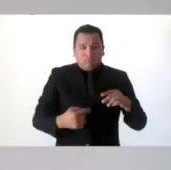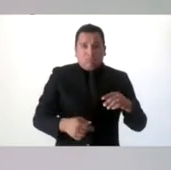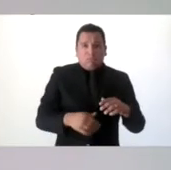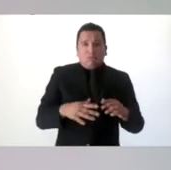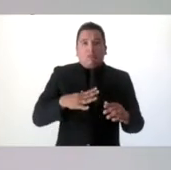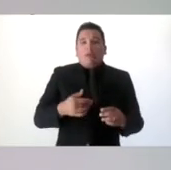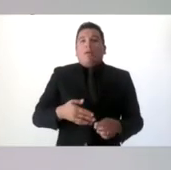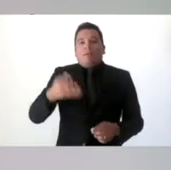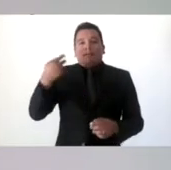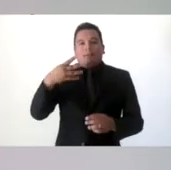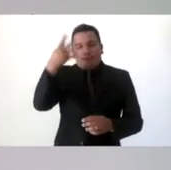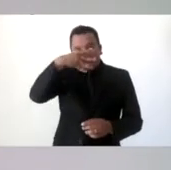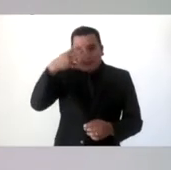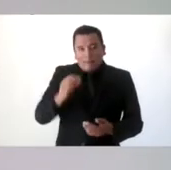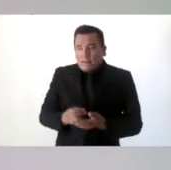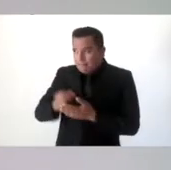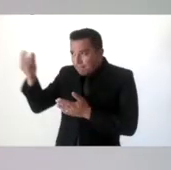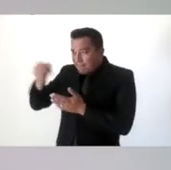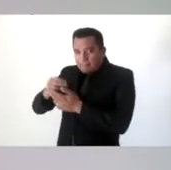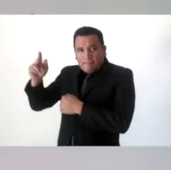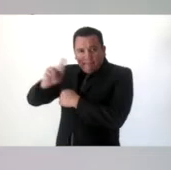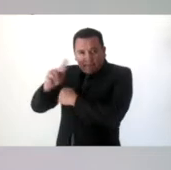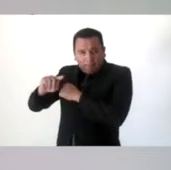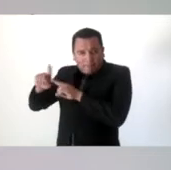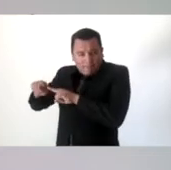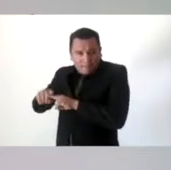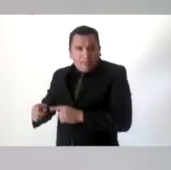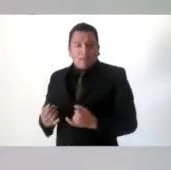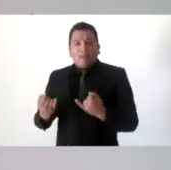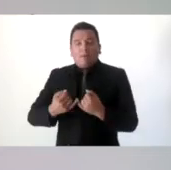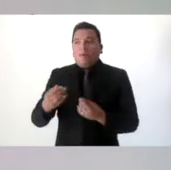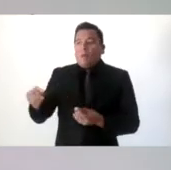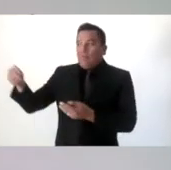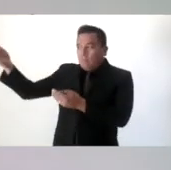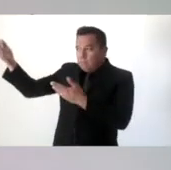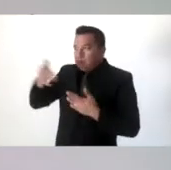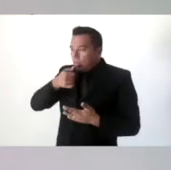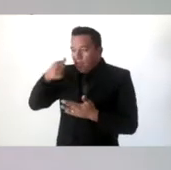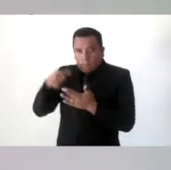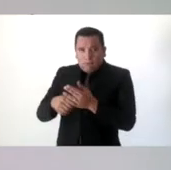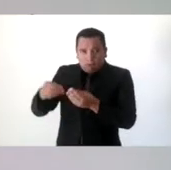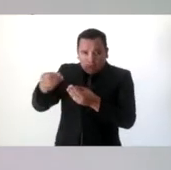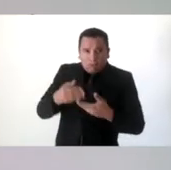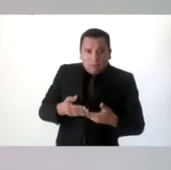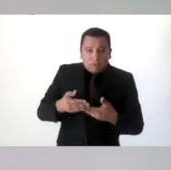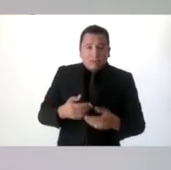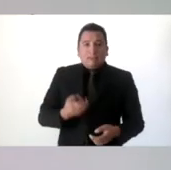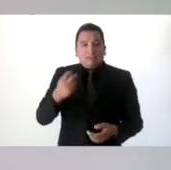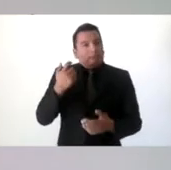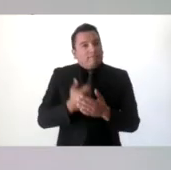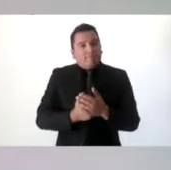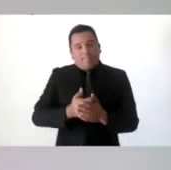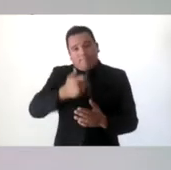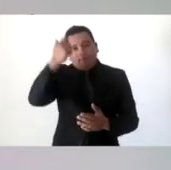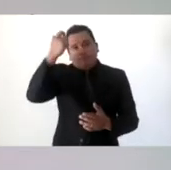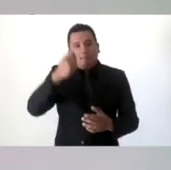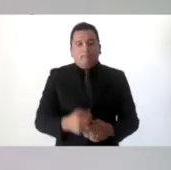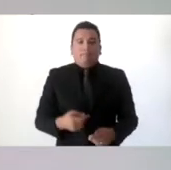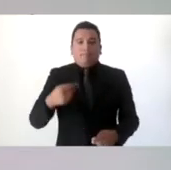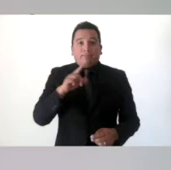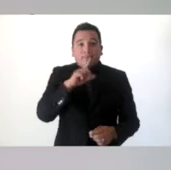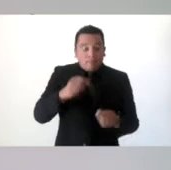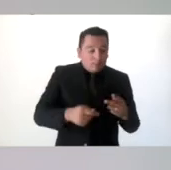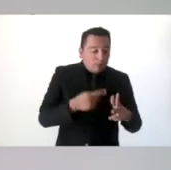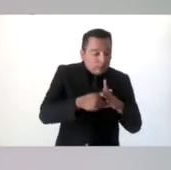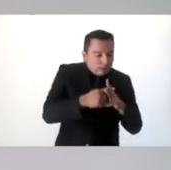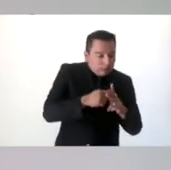entre el gasto de la credencial, el envío y regreso del voto, el manejo de los sobres voto ya llegando a la Ciudad de